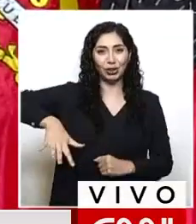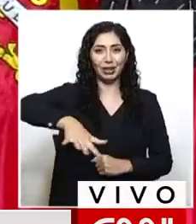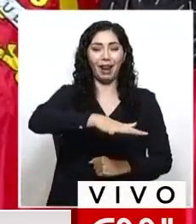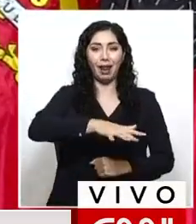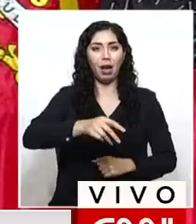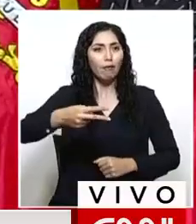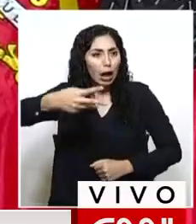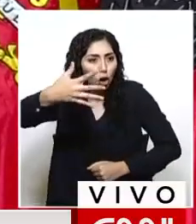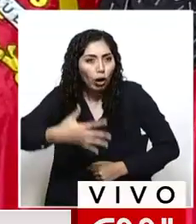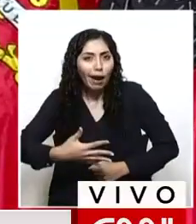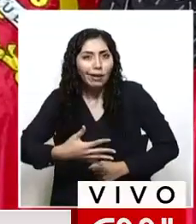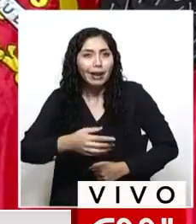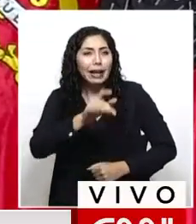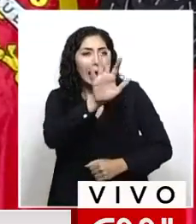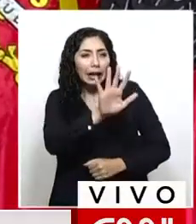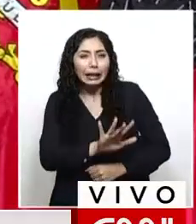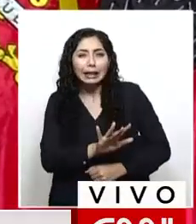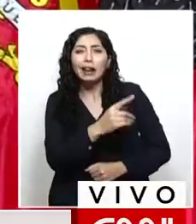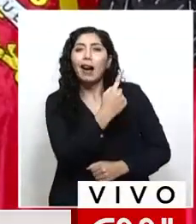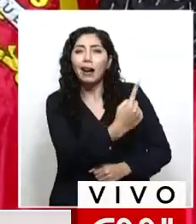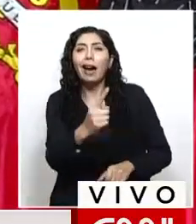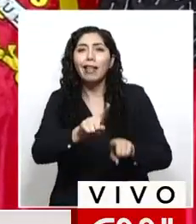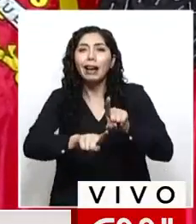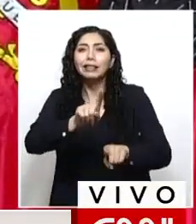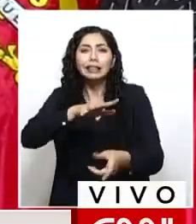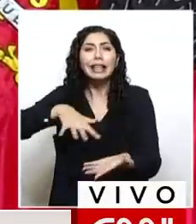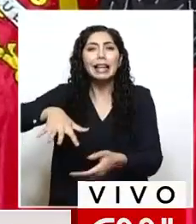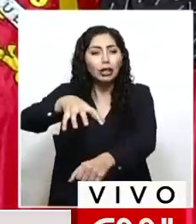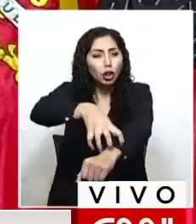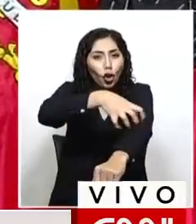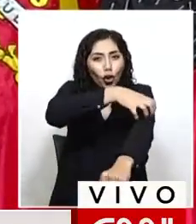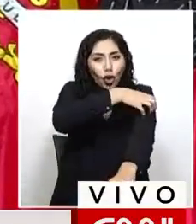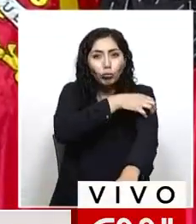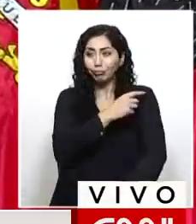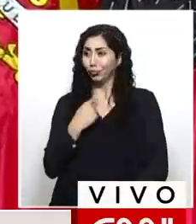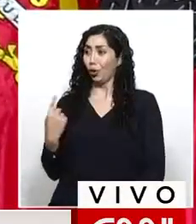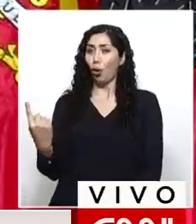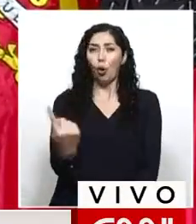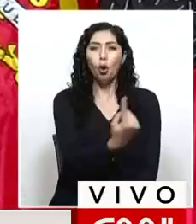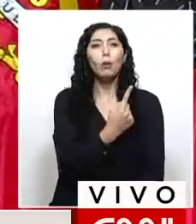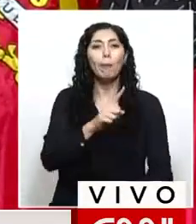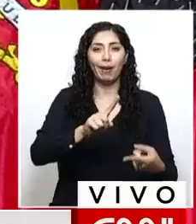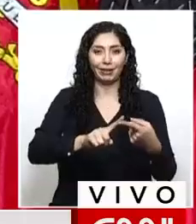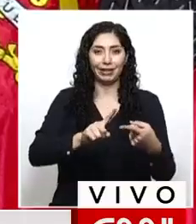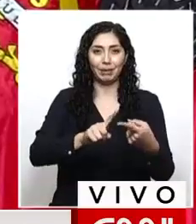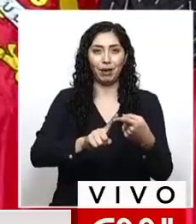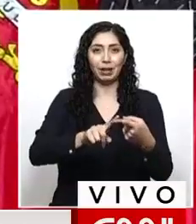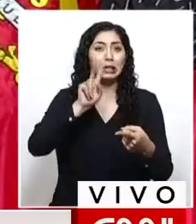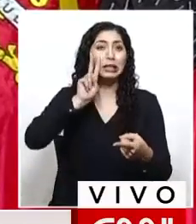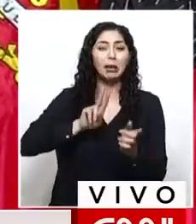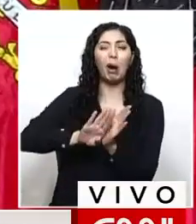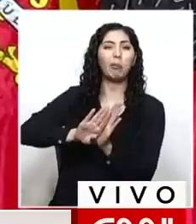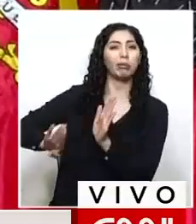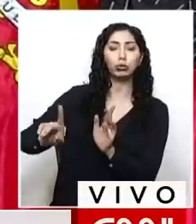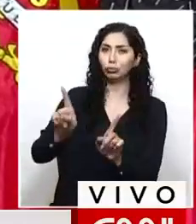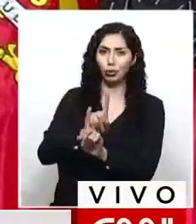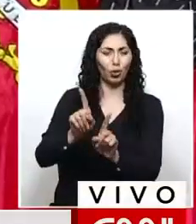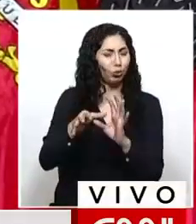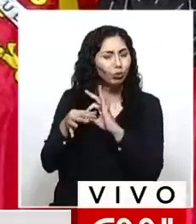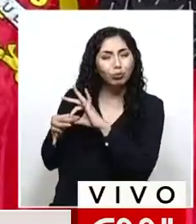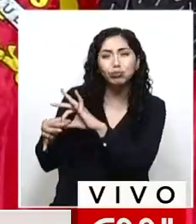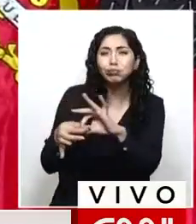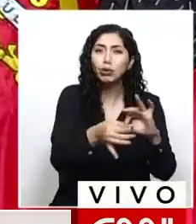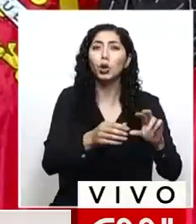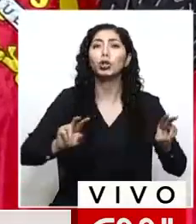particularidad de cada territorio y participemos todas y todos, sin exclusiones, en la construcción de un Chile con muchos colores